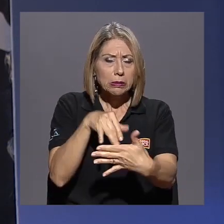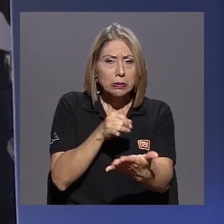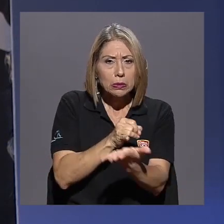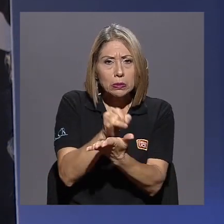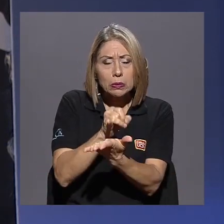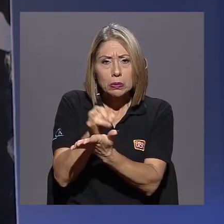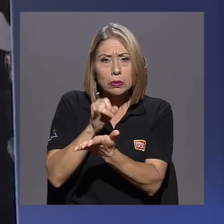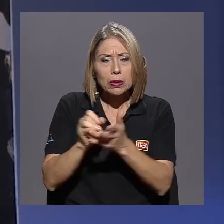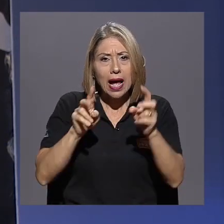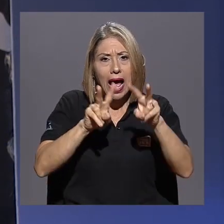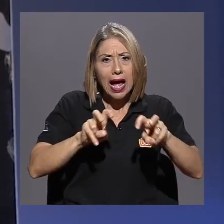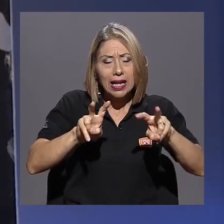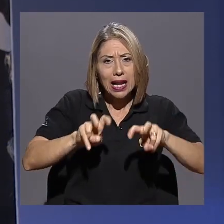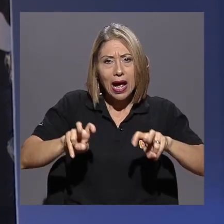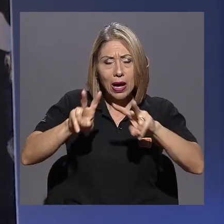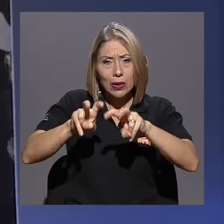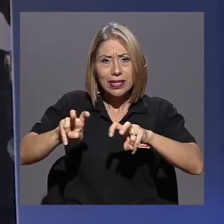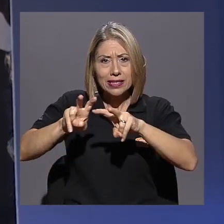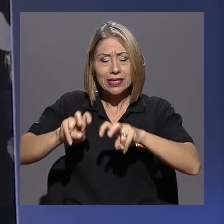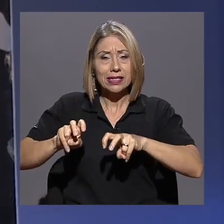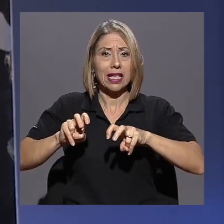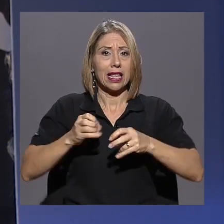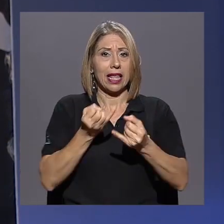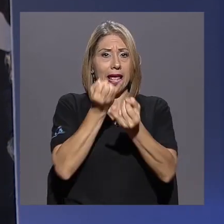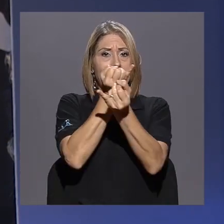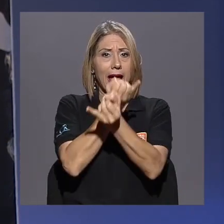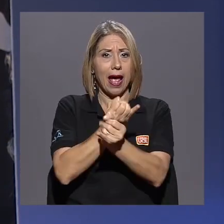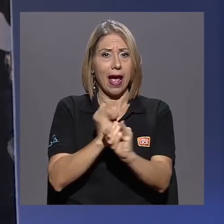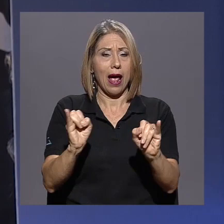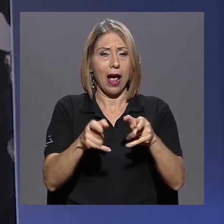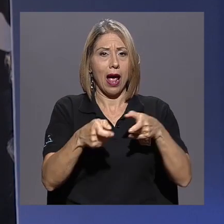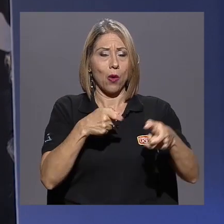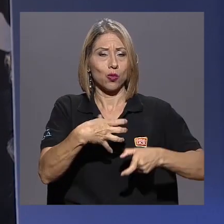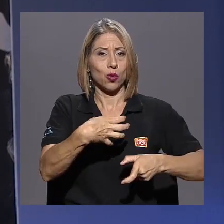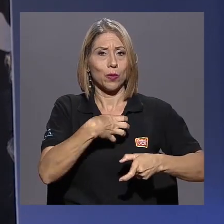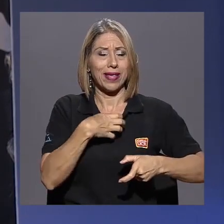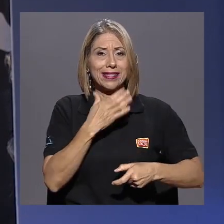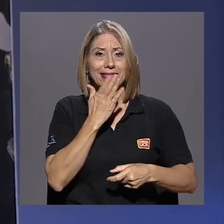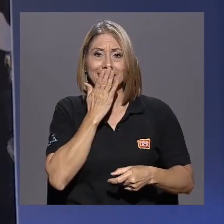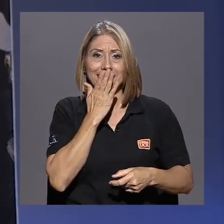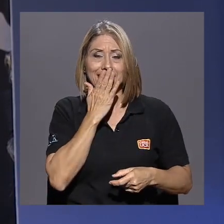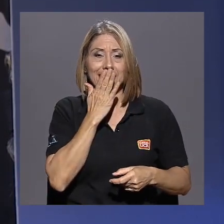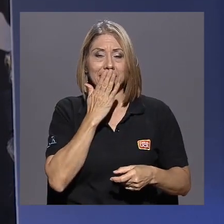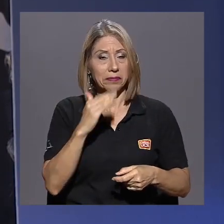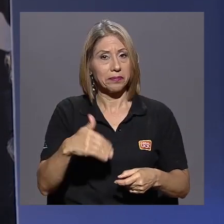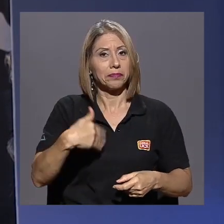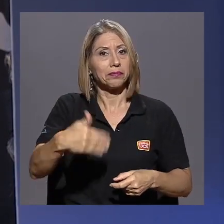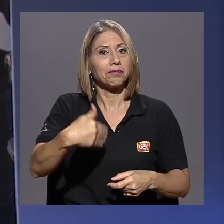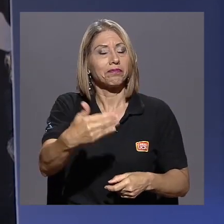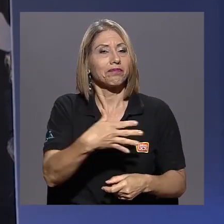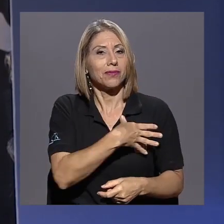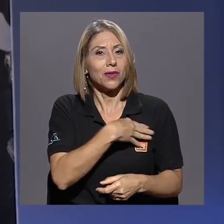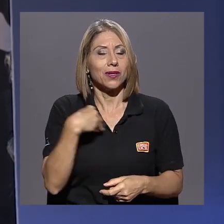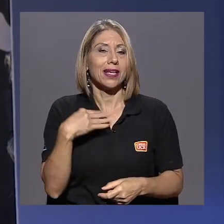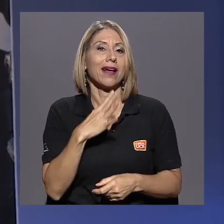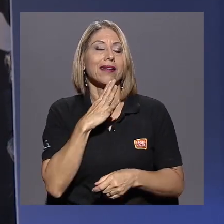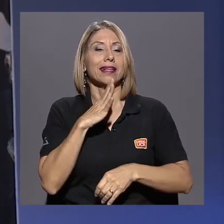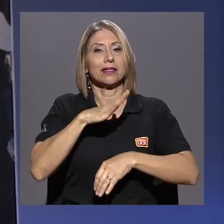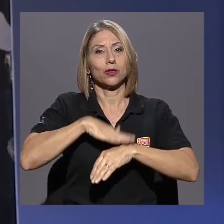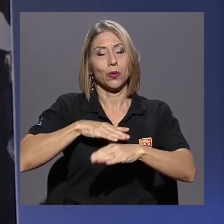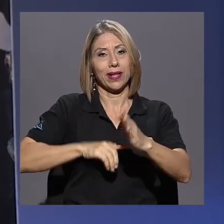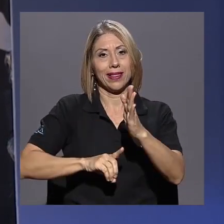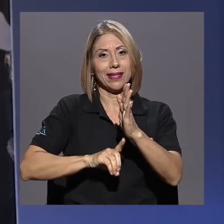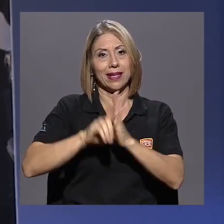de las autonomías indígenas entonces también nos gustaría posteriormente que nos conversadas sobre lo que es el